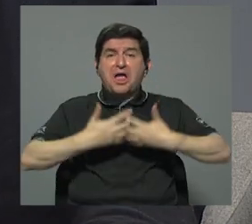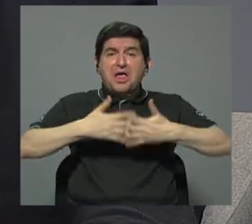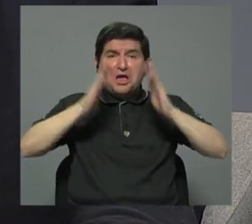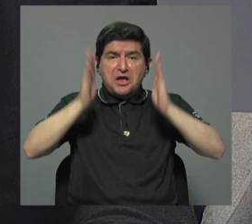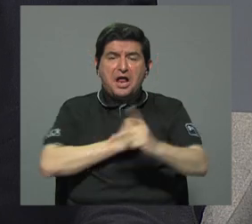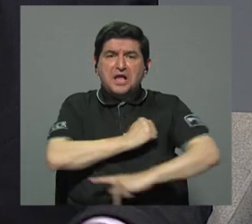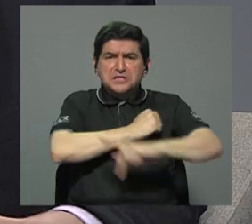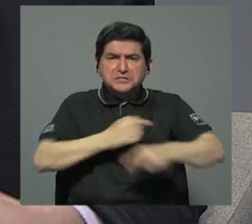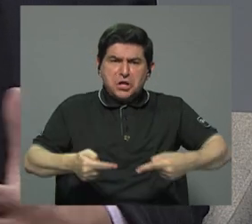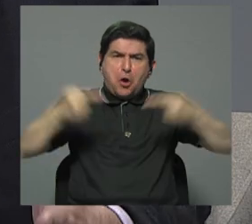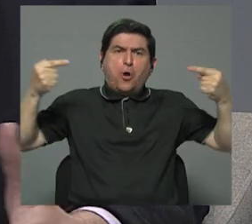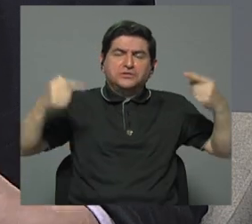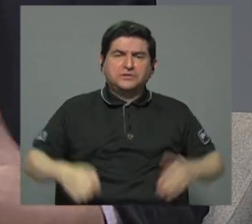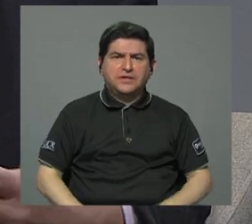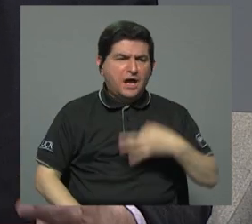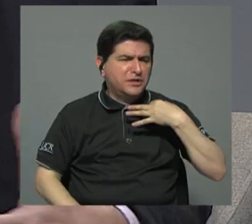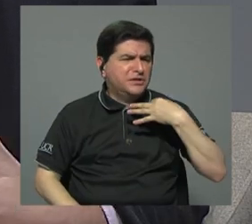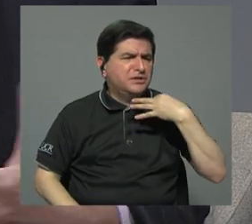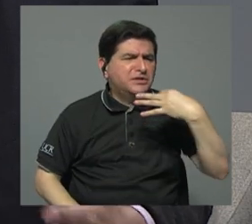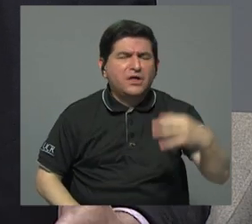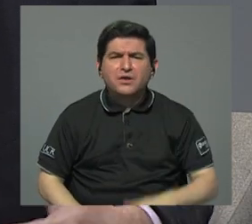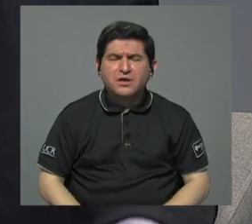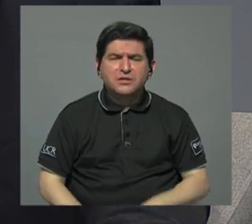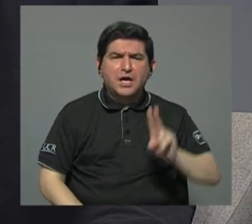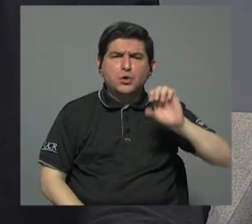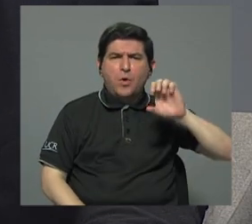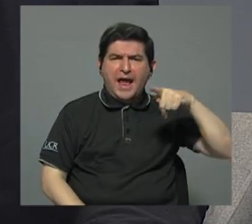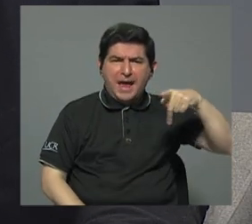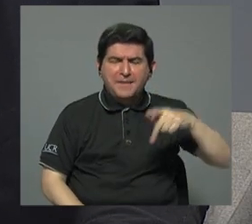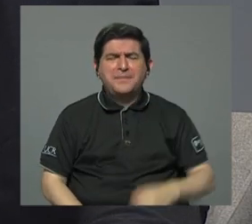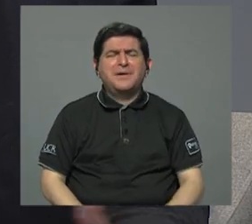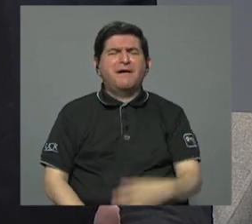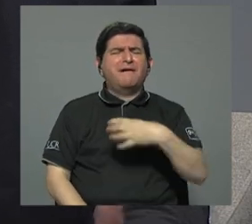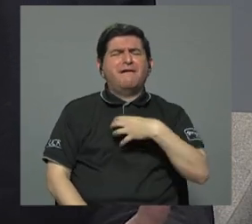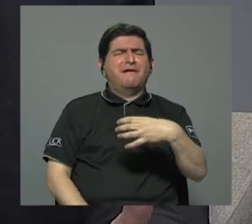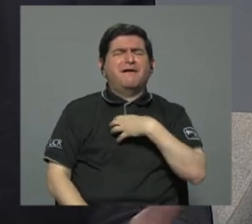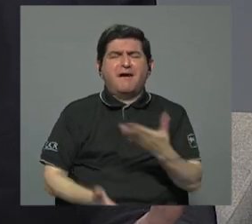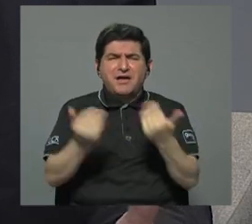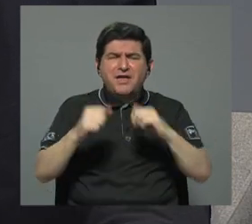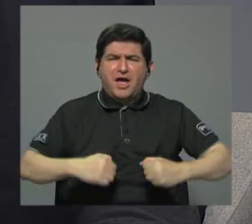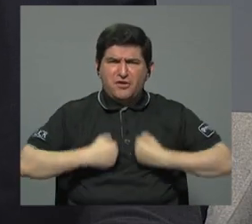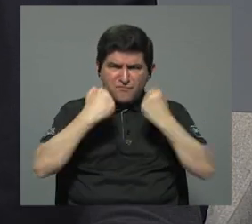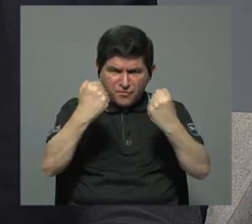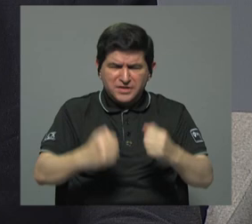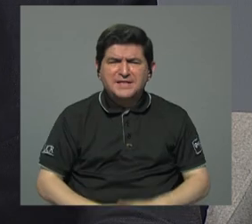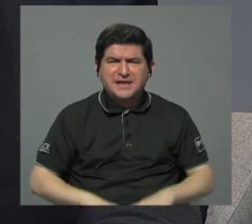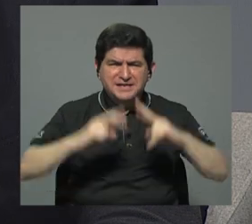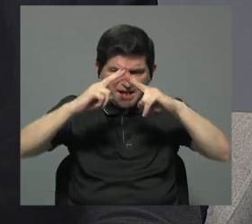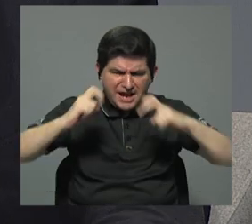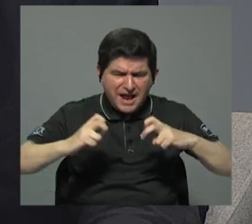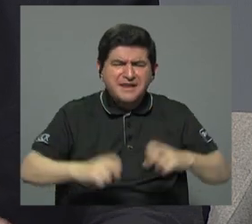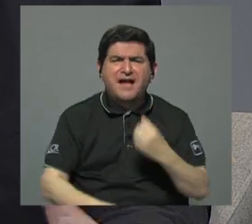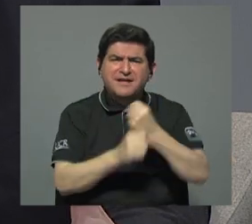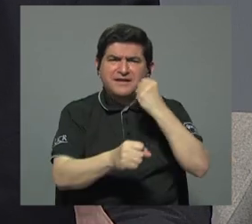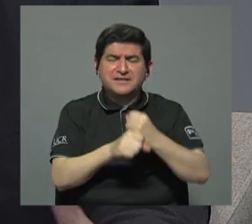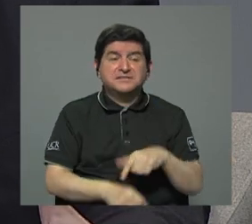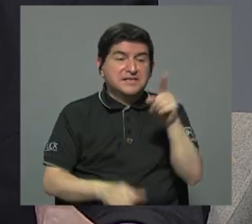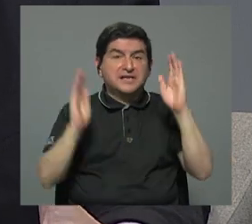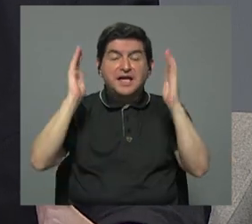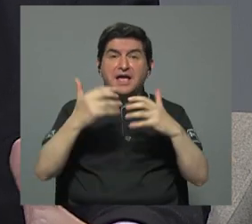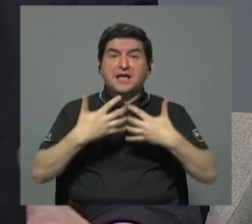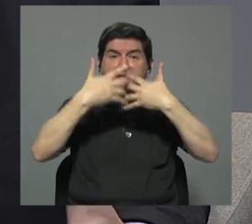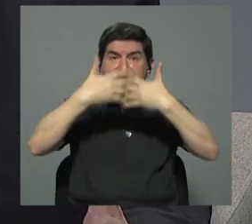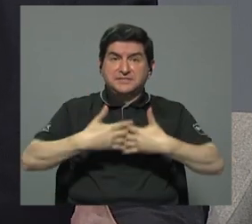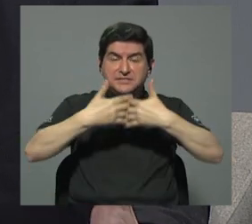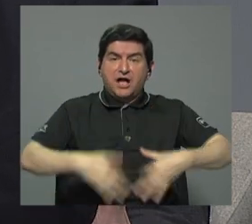están opuestos. Es decir, todos los días vemos cómo la UCAE pega el grito al cielo porque se quiere fortalecer la inspección de trabajo. Entonces, si esas grandes empresas están